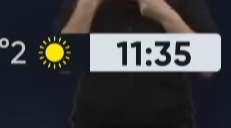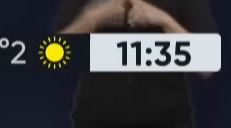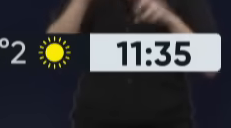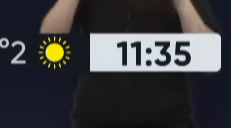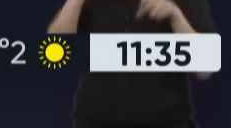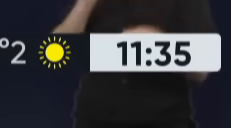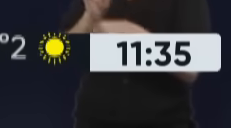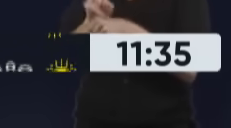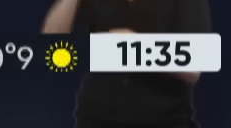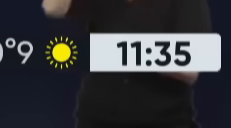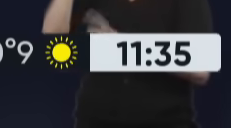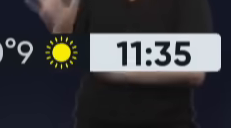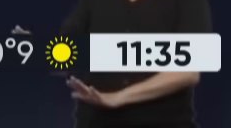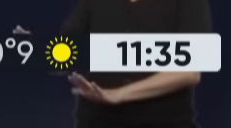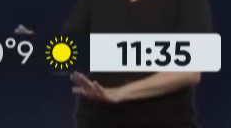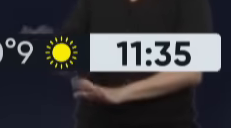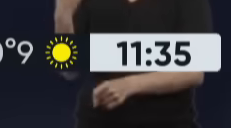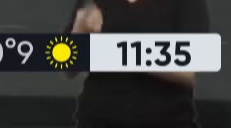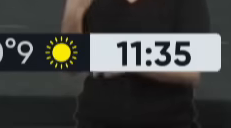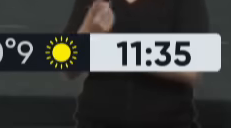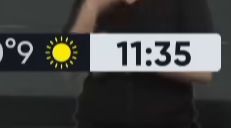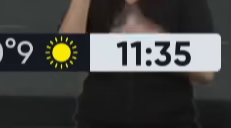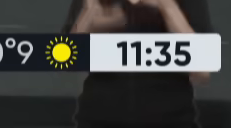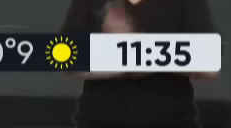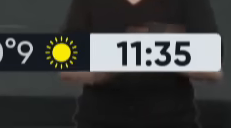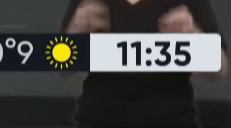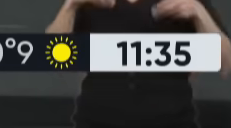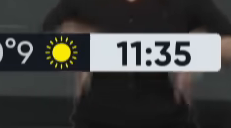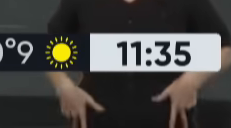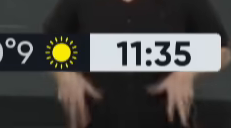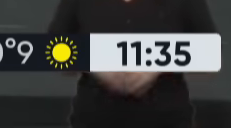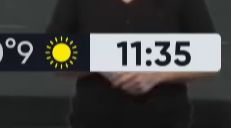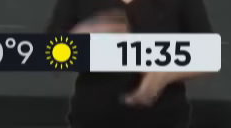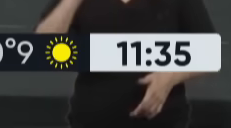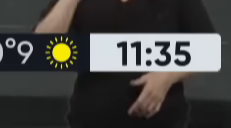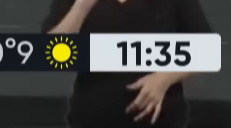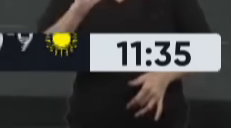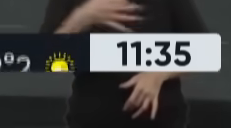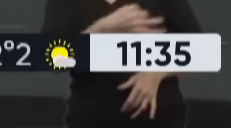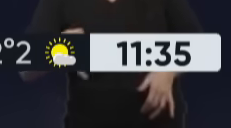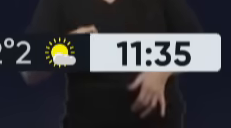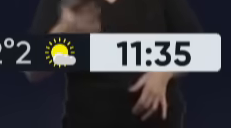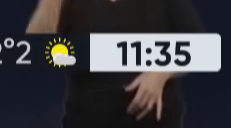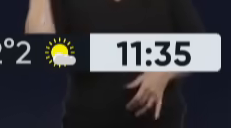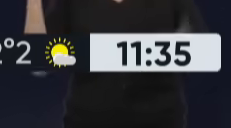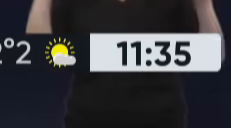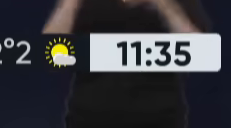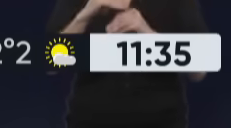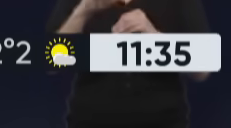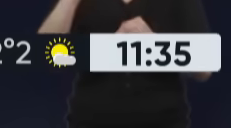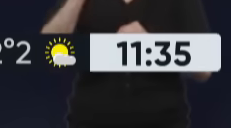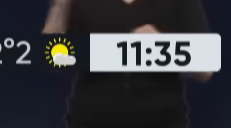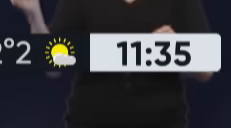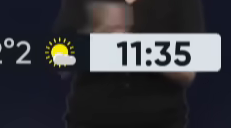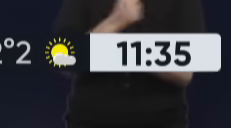lo puedo contar y porque tengo la autorización para hacerlo, solo por eso, es que efectivamente anoche llegaron al país